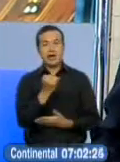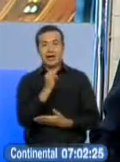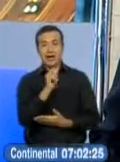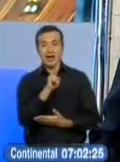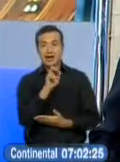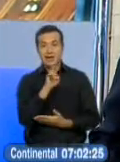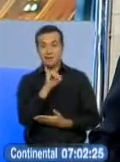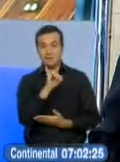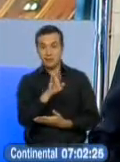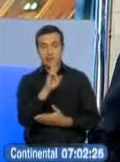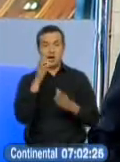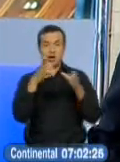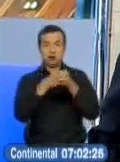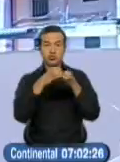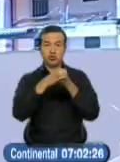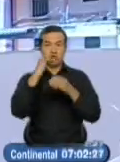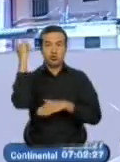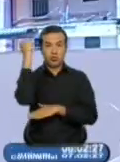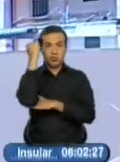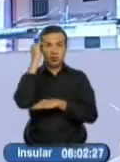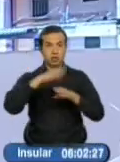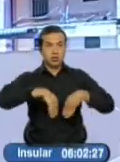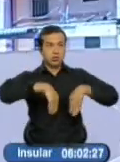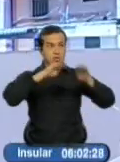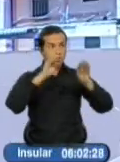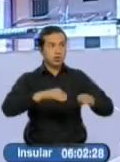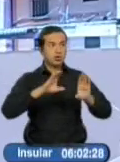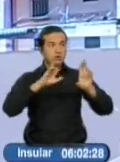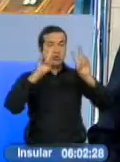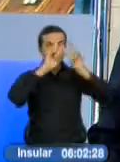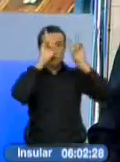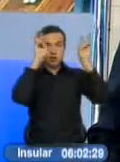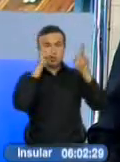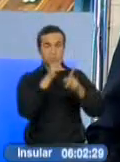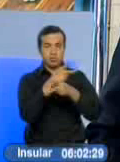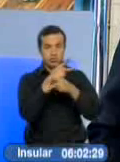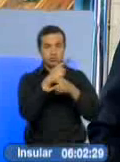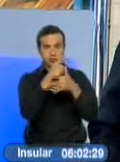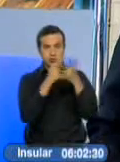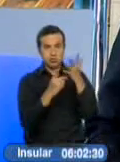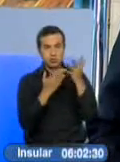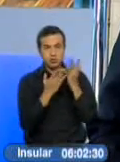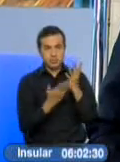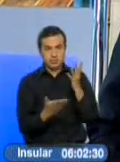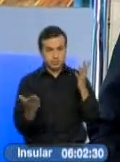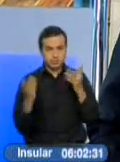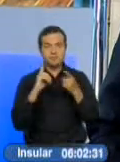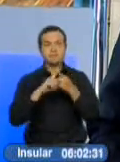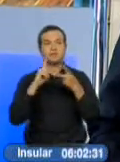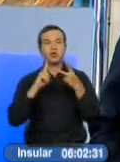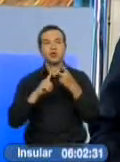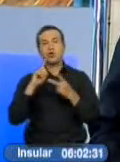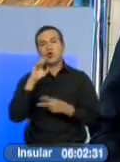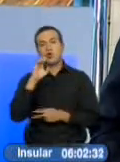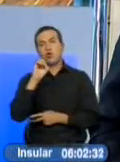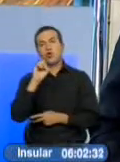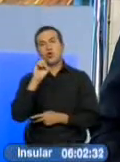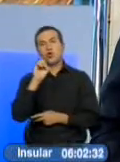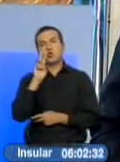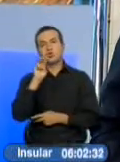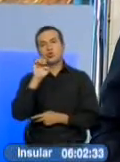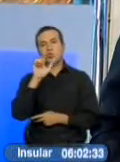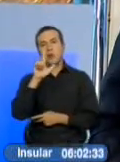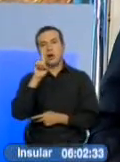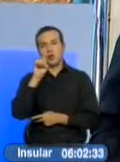de la Asociación de Industriales Textileros del Ecuador, para hablar sobre las perspectivas productivas en este sector. Y luego tendremos a Osvaldo Landazuri,